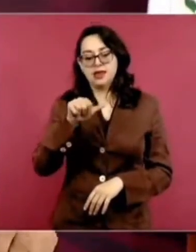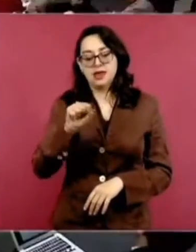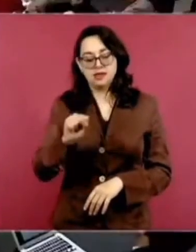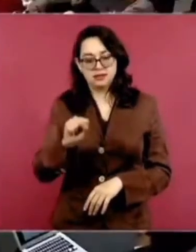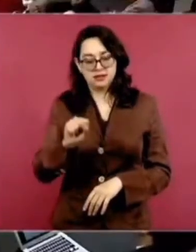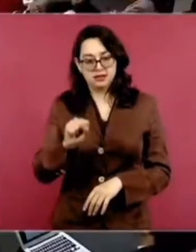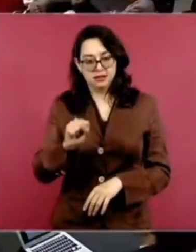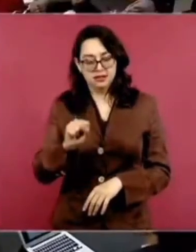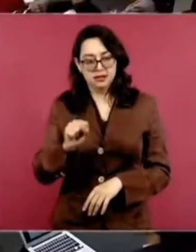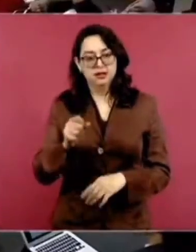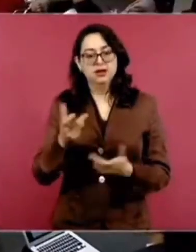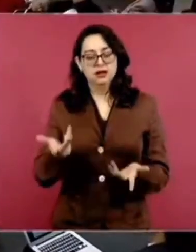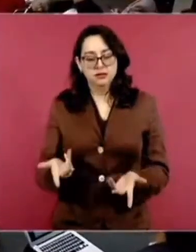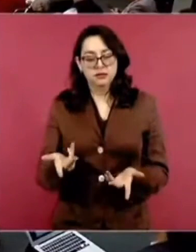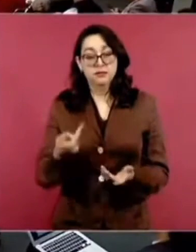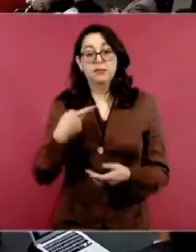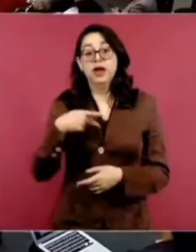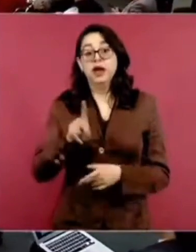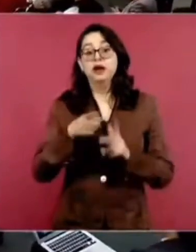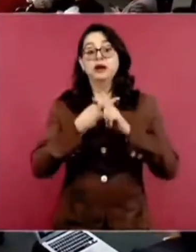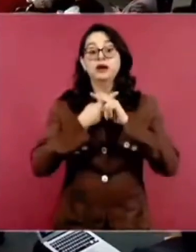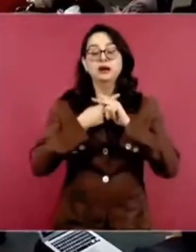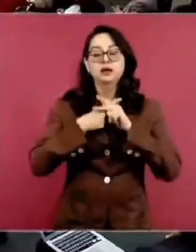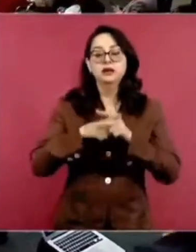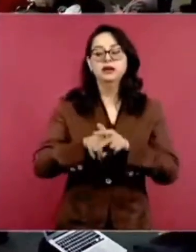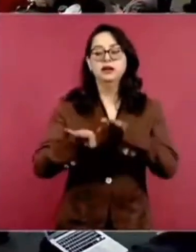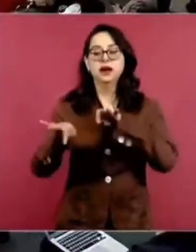Entonces, ahí empezó el acuerdo